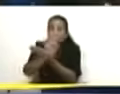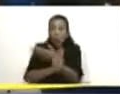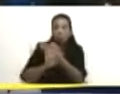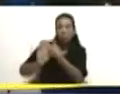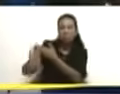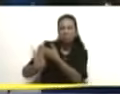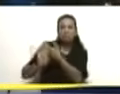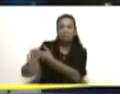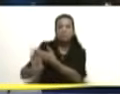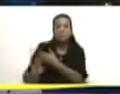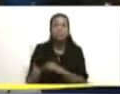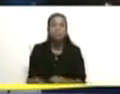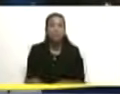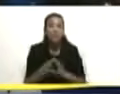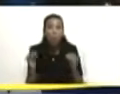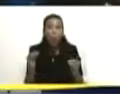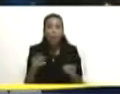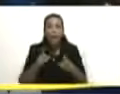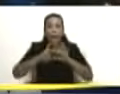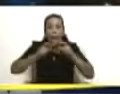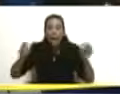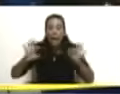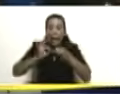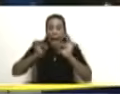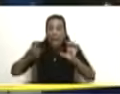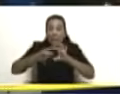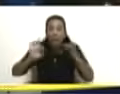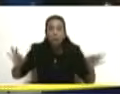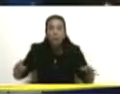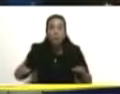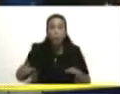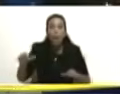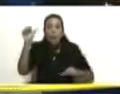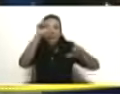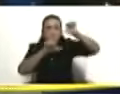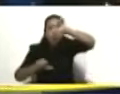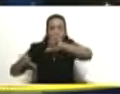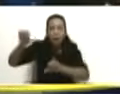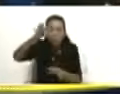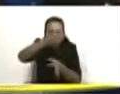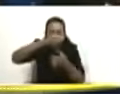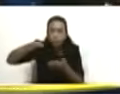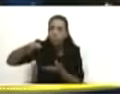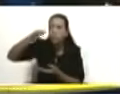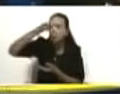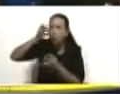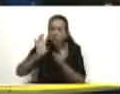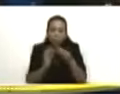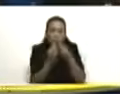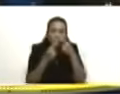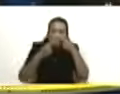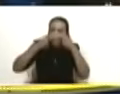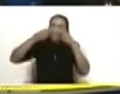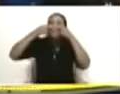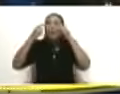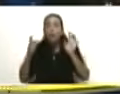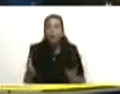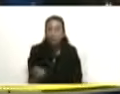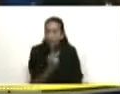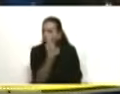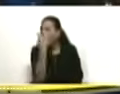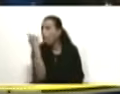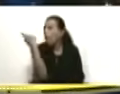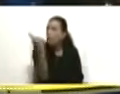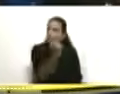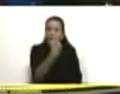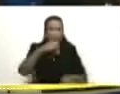drogas, pero ahora de esa generación de drogas químicas que enloquecen rápidamente y